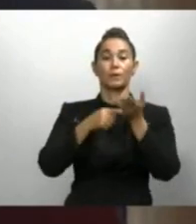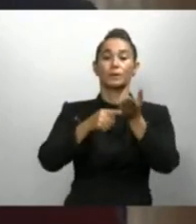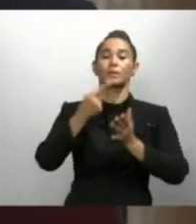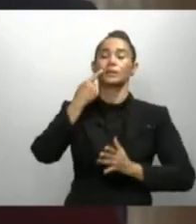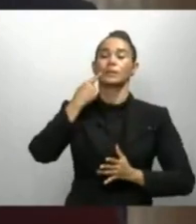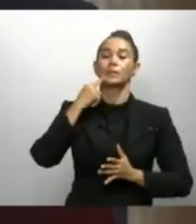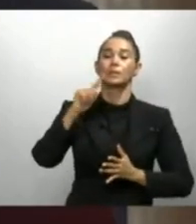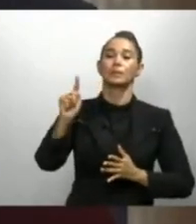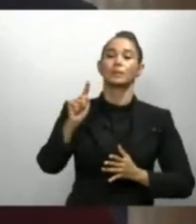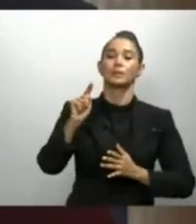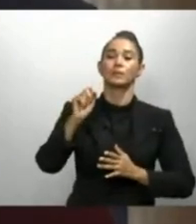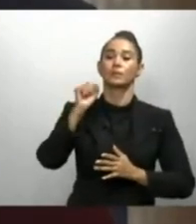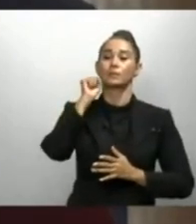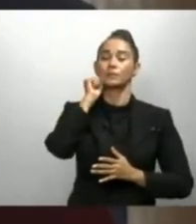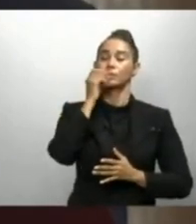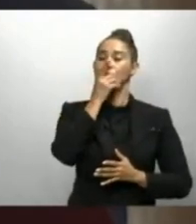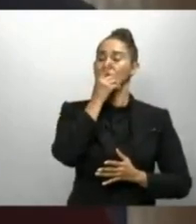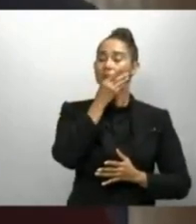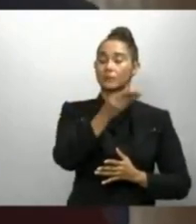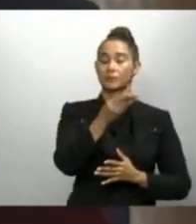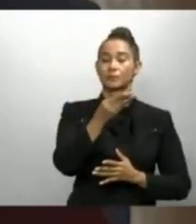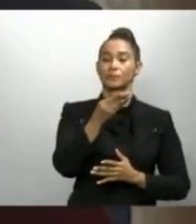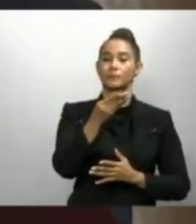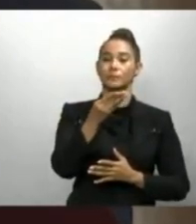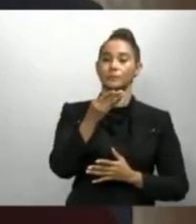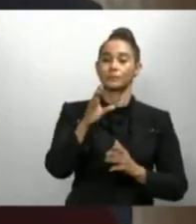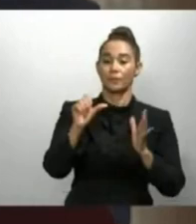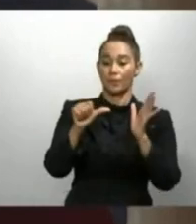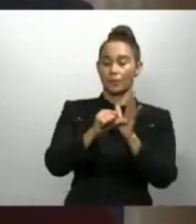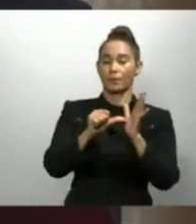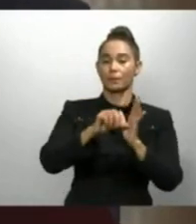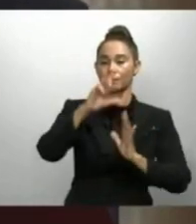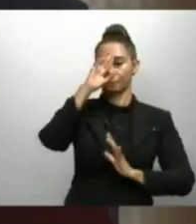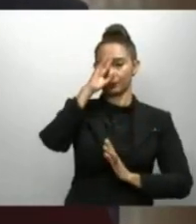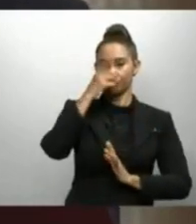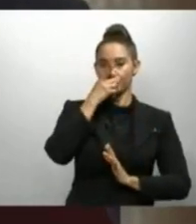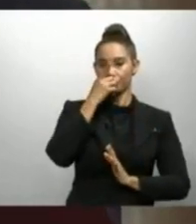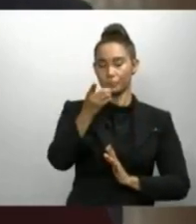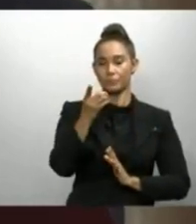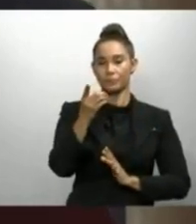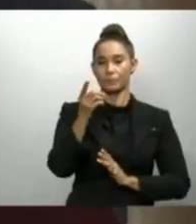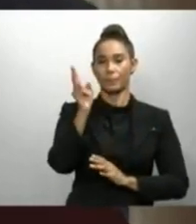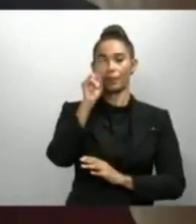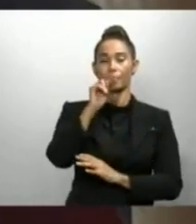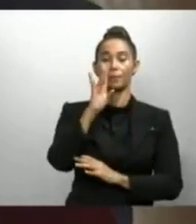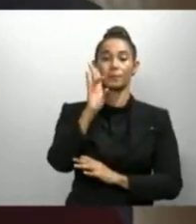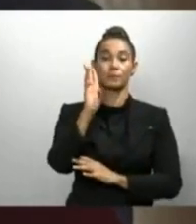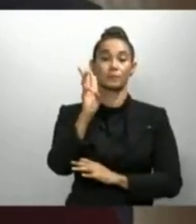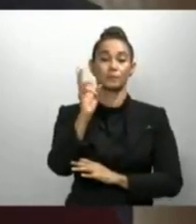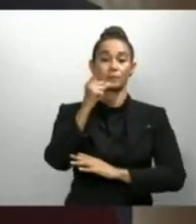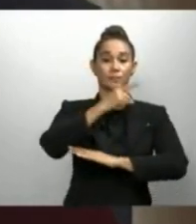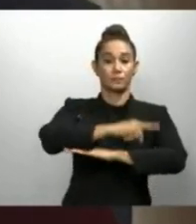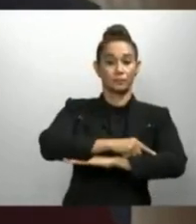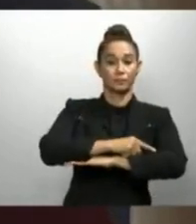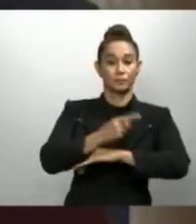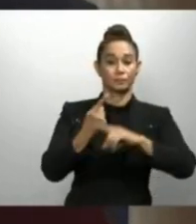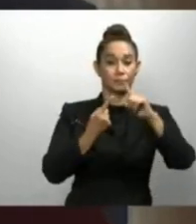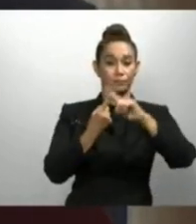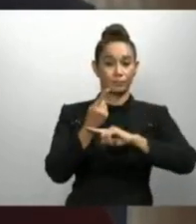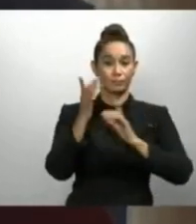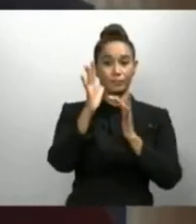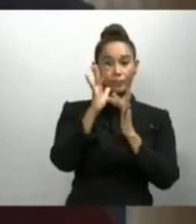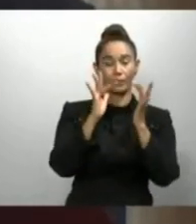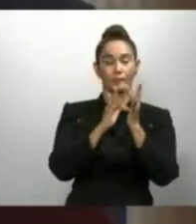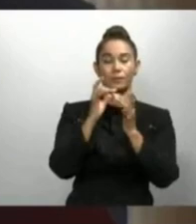decreto, en la ciudad de Santo Domingo de Guzmán, capital de la República Dominicana, a los 26 días del mes de abril del